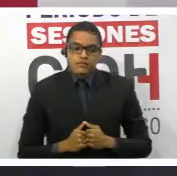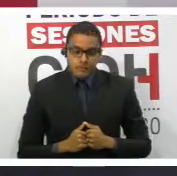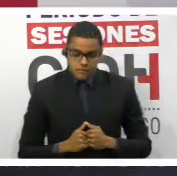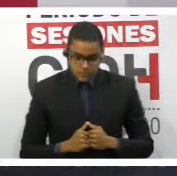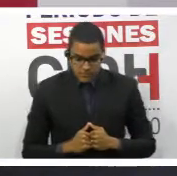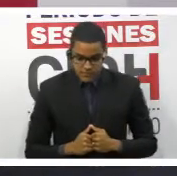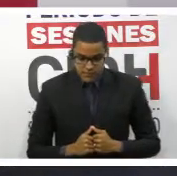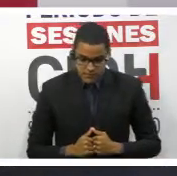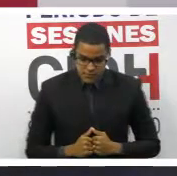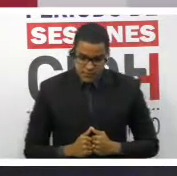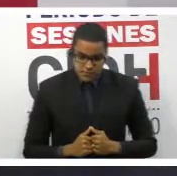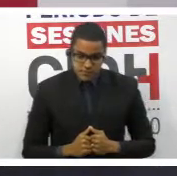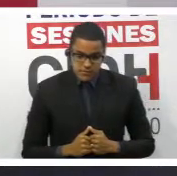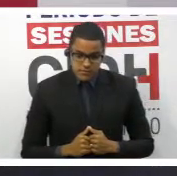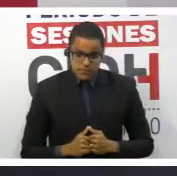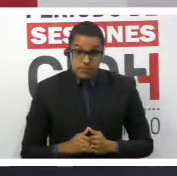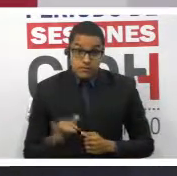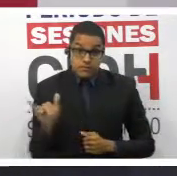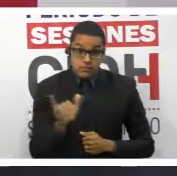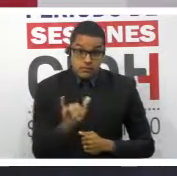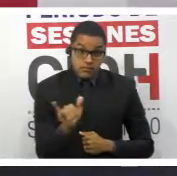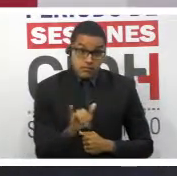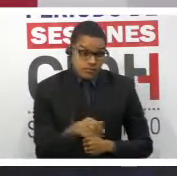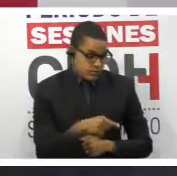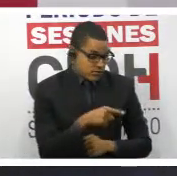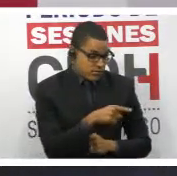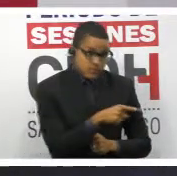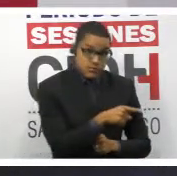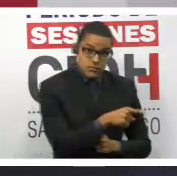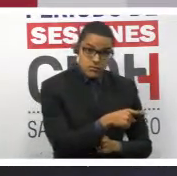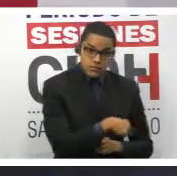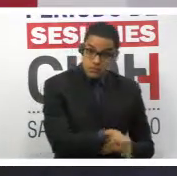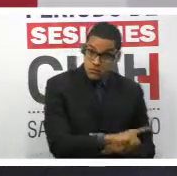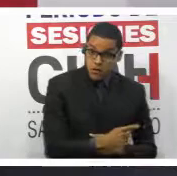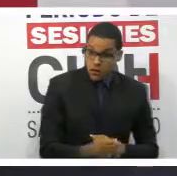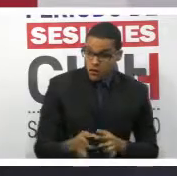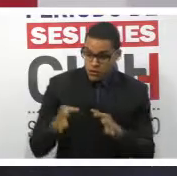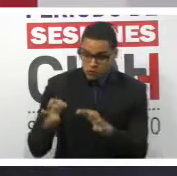autonomía de audio maite de side